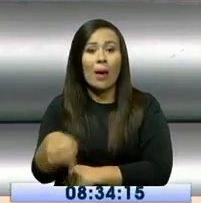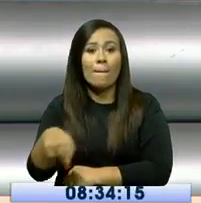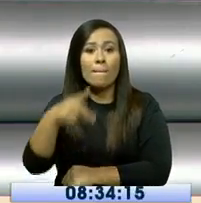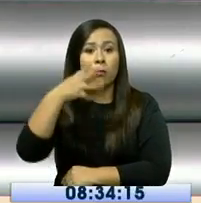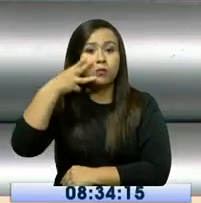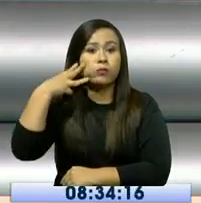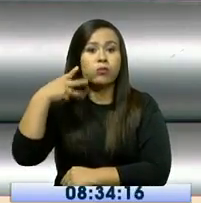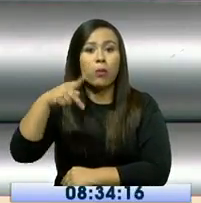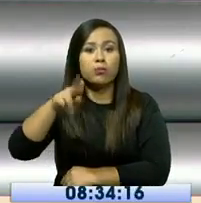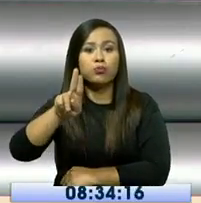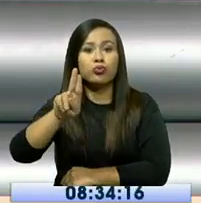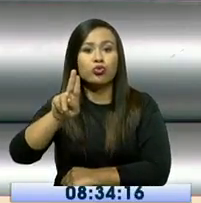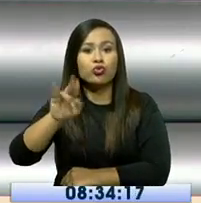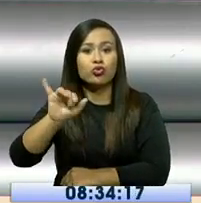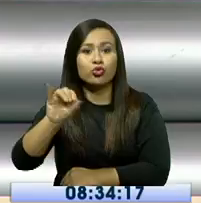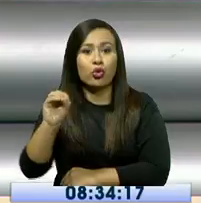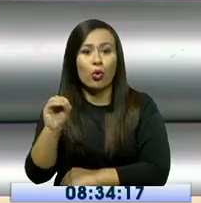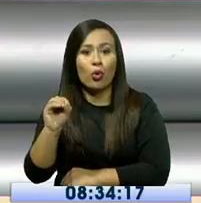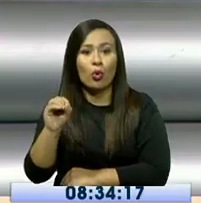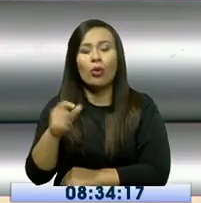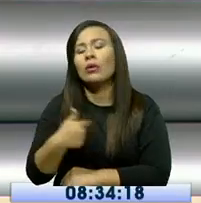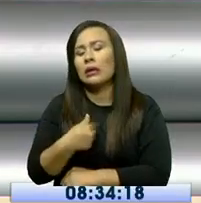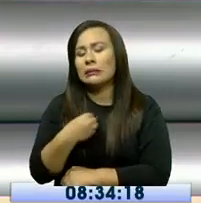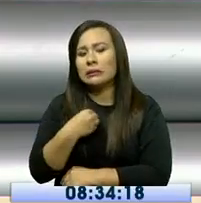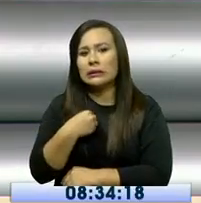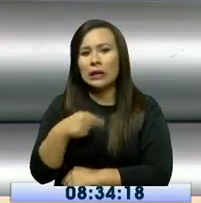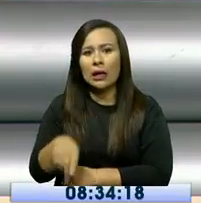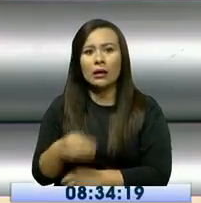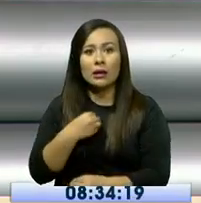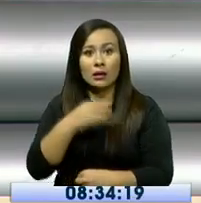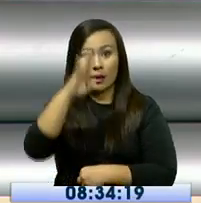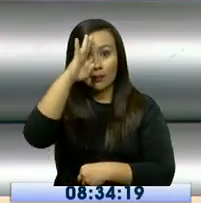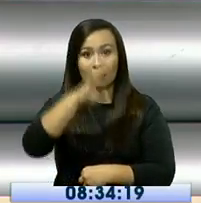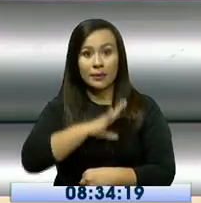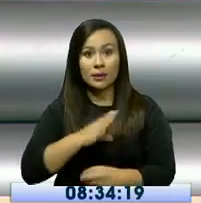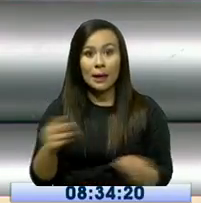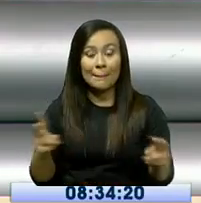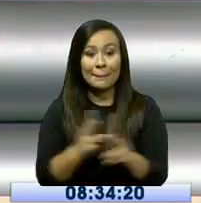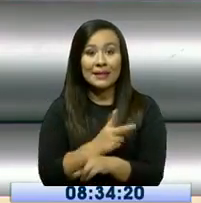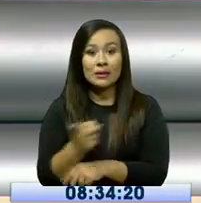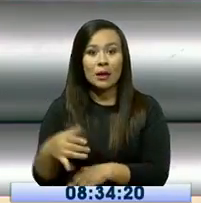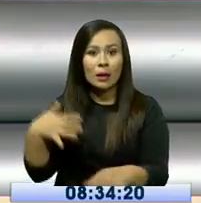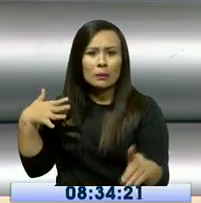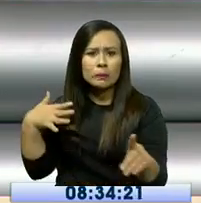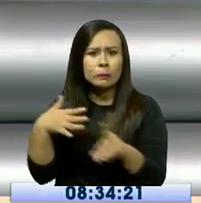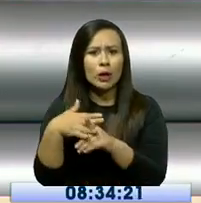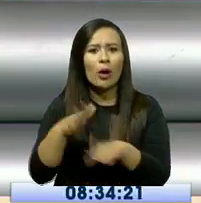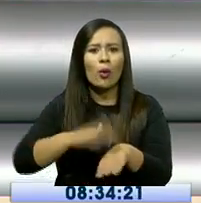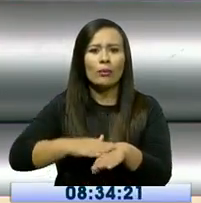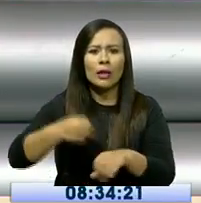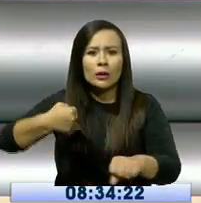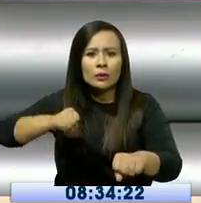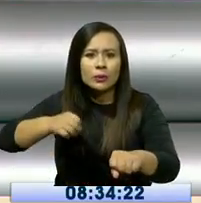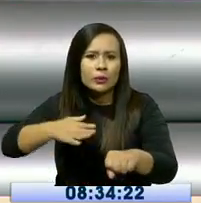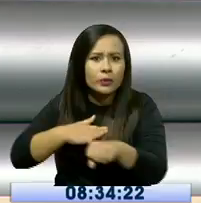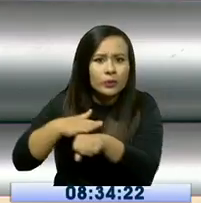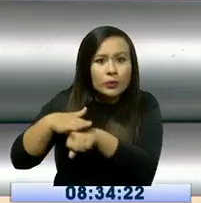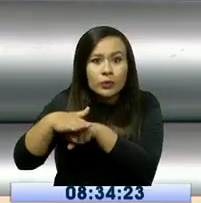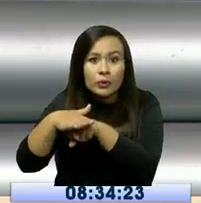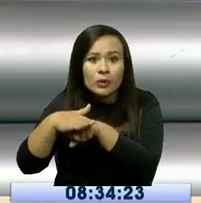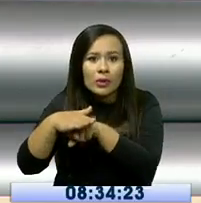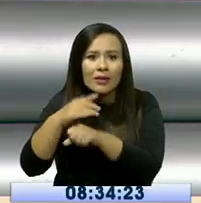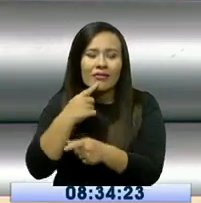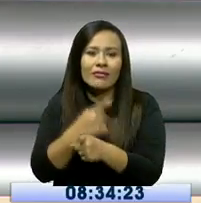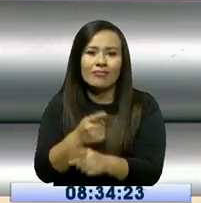capital de la provincia de Pastaza. Según la Policía Nacional, el trágico hecho se produjo por el exceso de velocidad y por